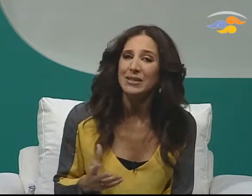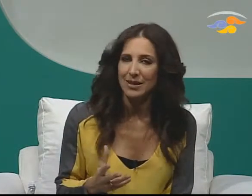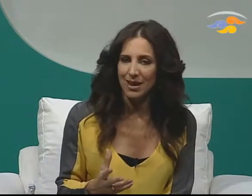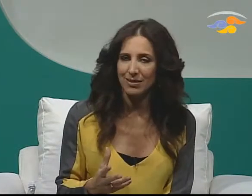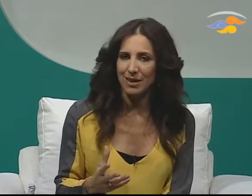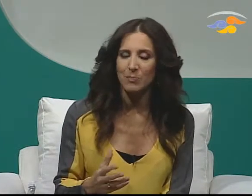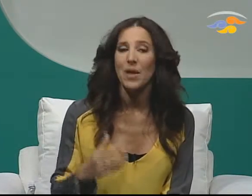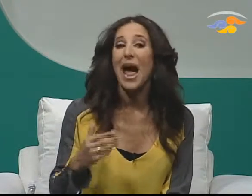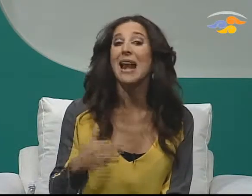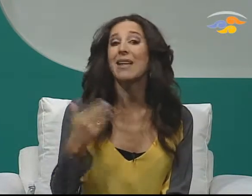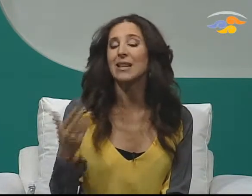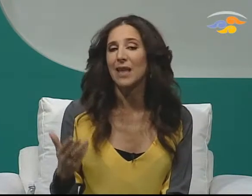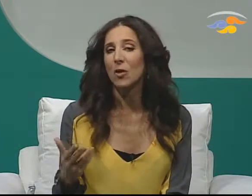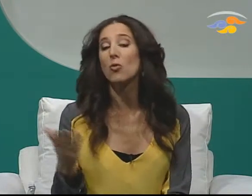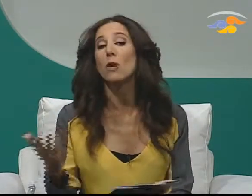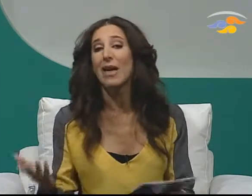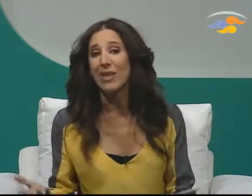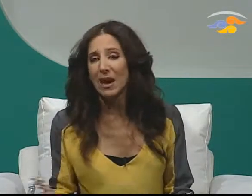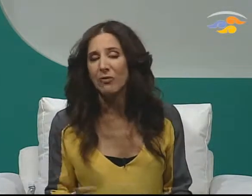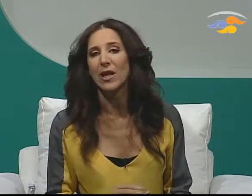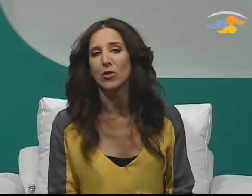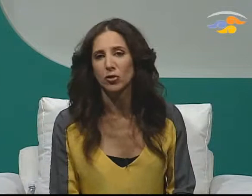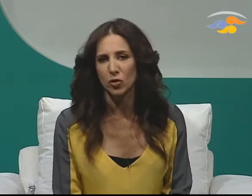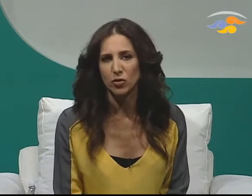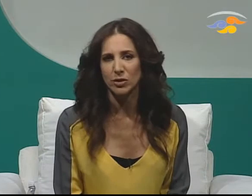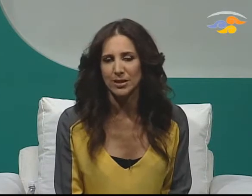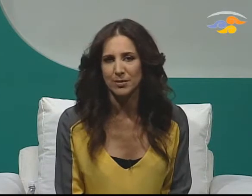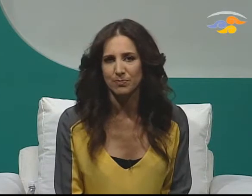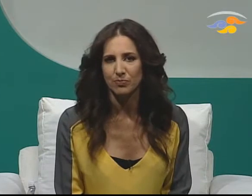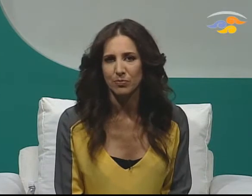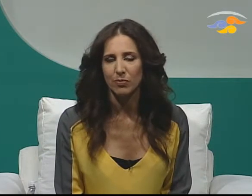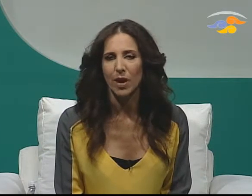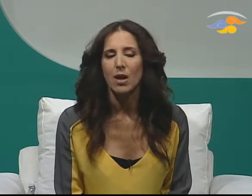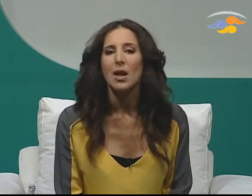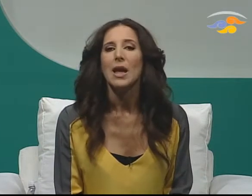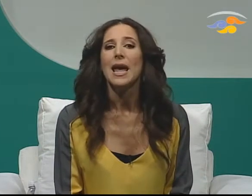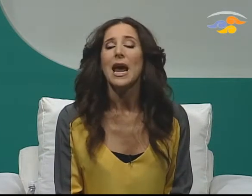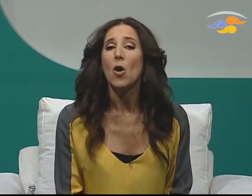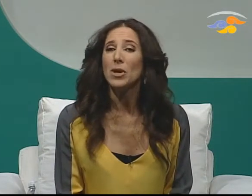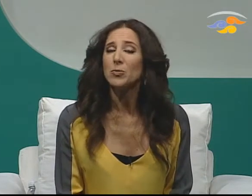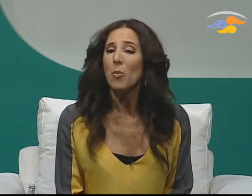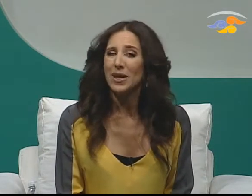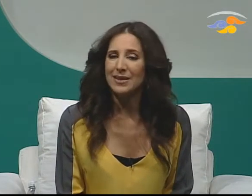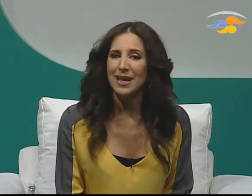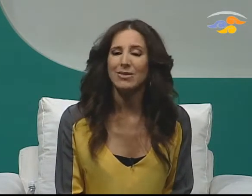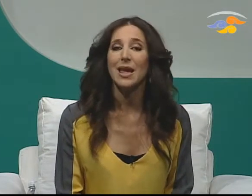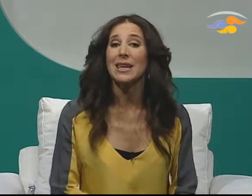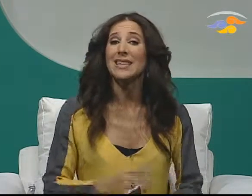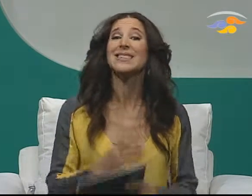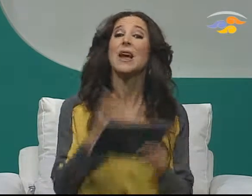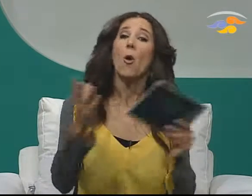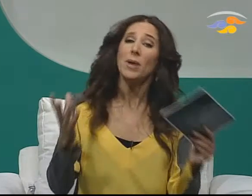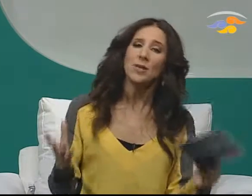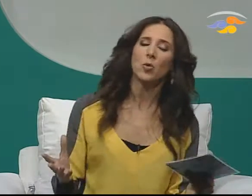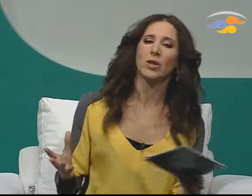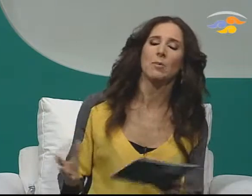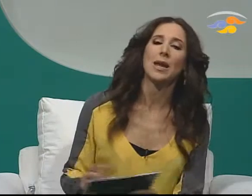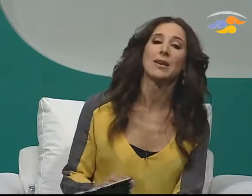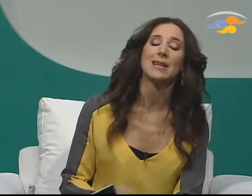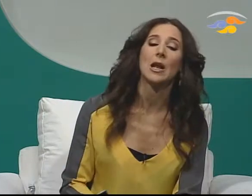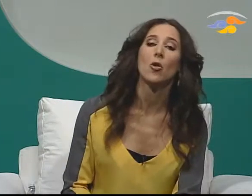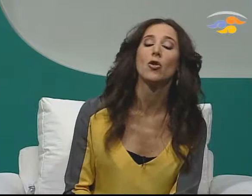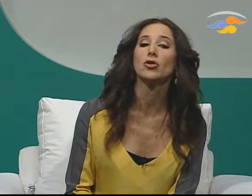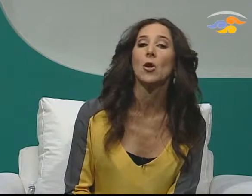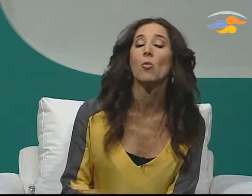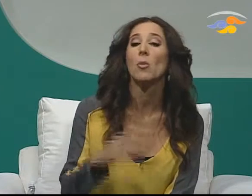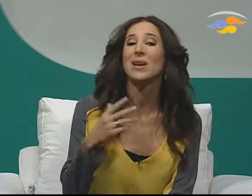familia disidente a la dictadura de Alfredo Stroessner. El obispo presidente, y este obispo también